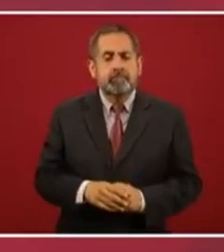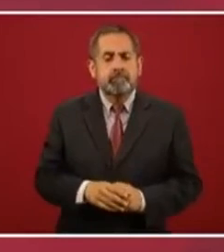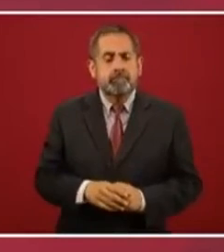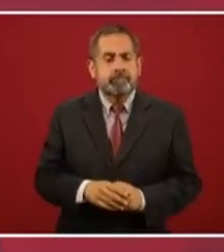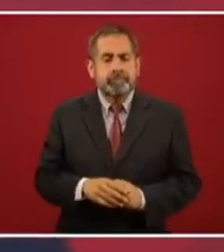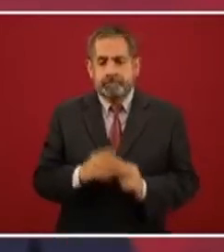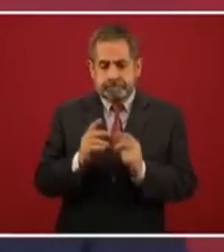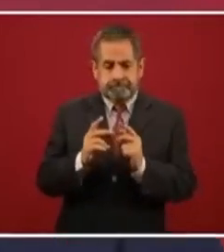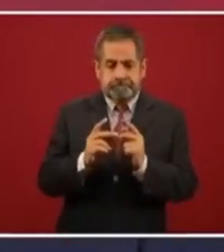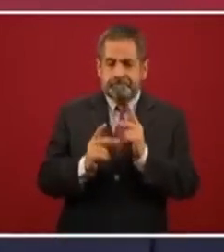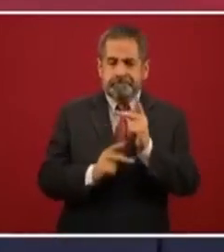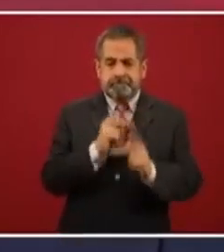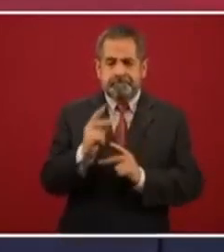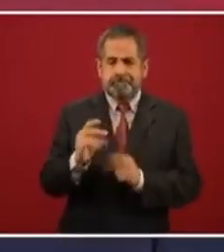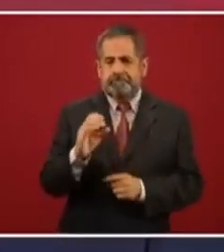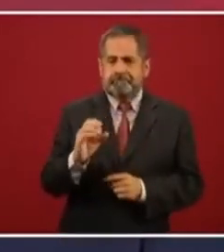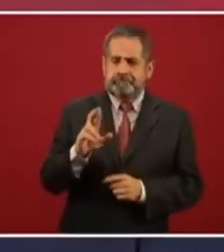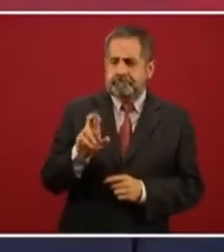créditos